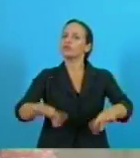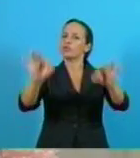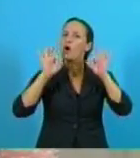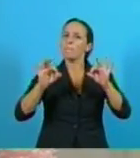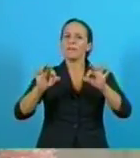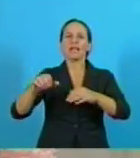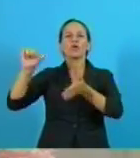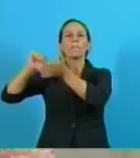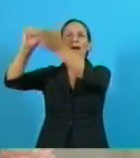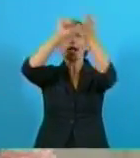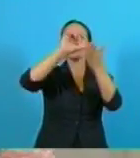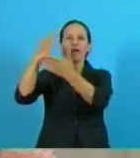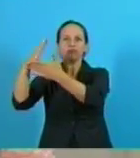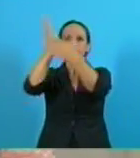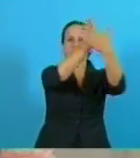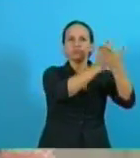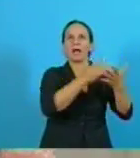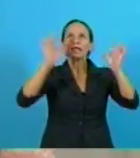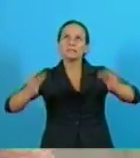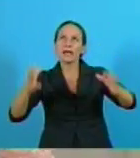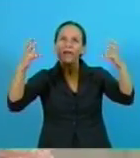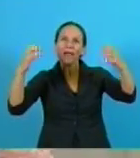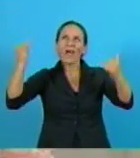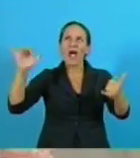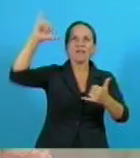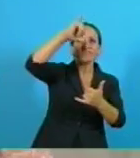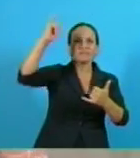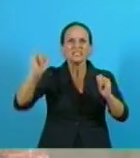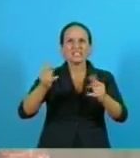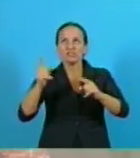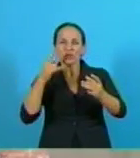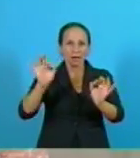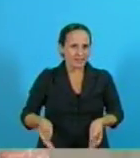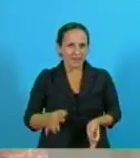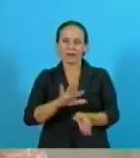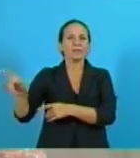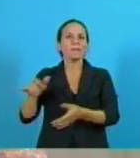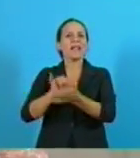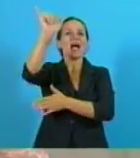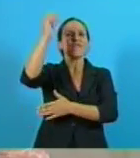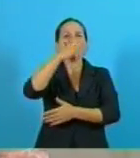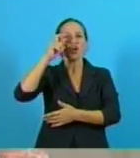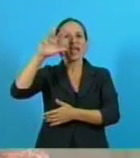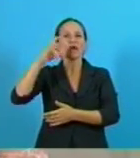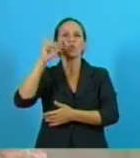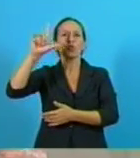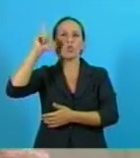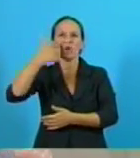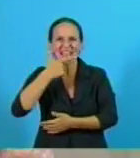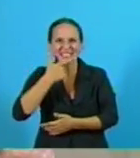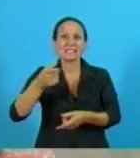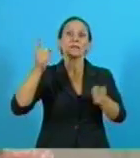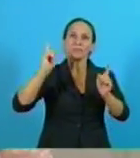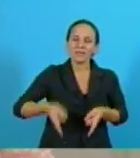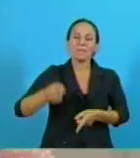frontera norte. También con la modernización de los aviones Hércules y la inauguración de la línea de producción junto con el Brasil